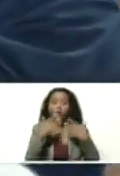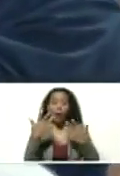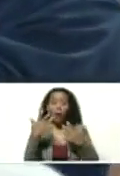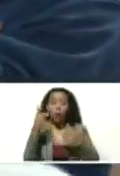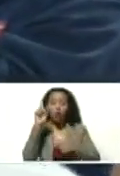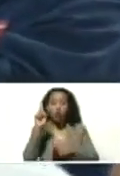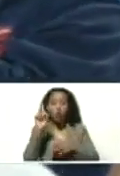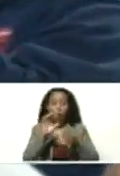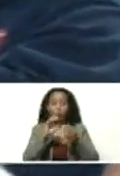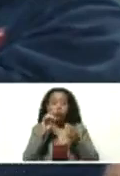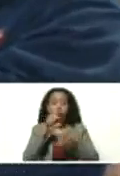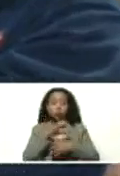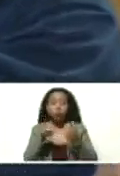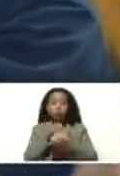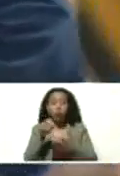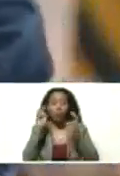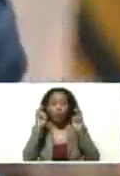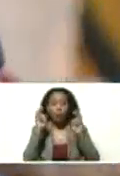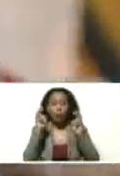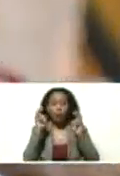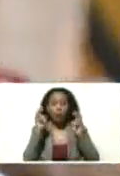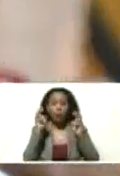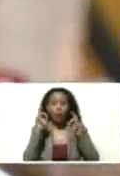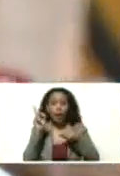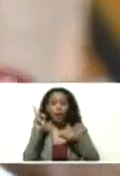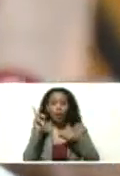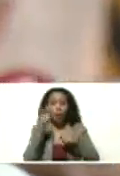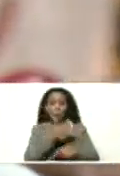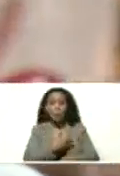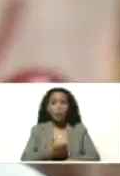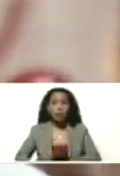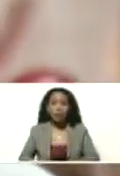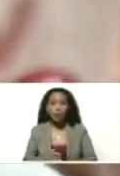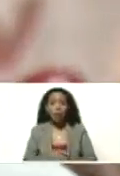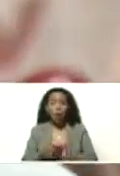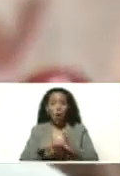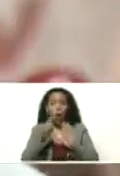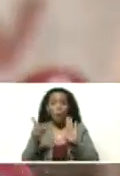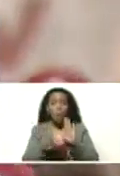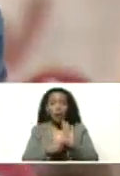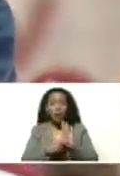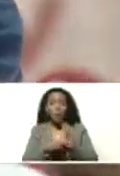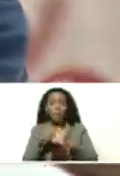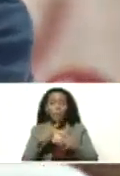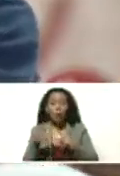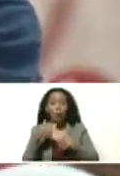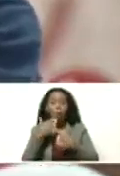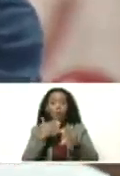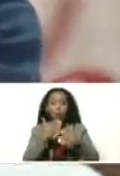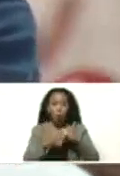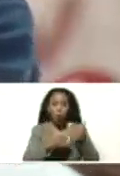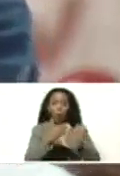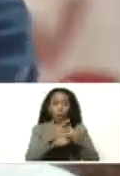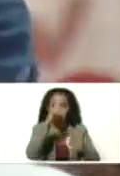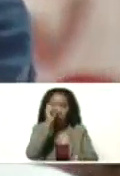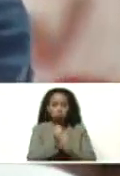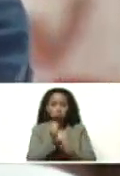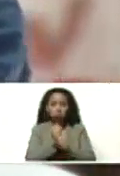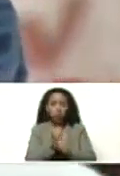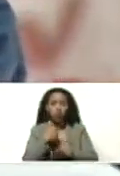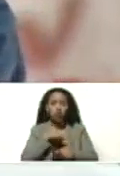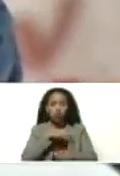los nudos críticos de las acerías. El refractario, eso es, presidente, totalmente crítico, pero vamos trabajando progresivamente, pues.